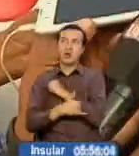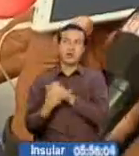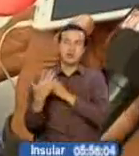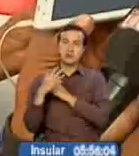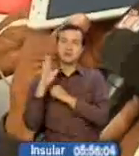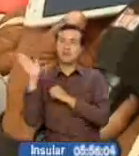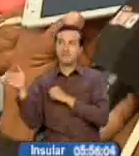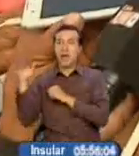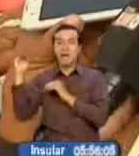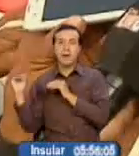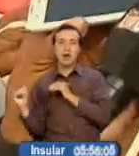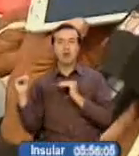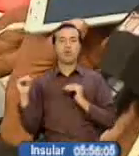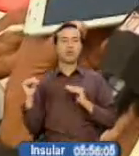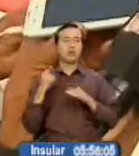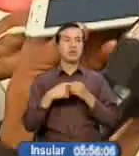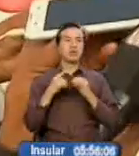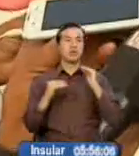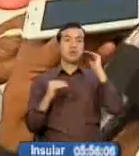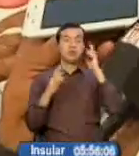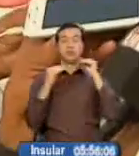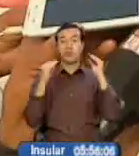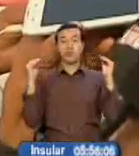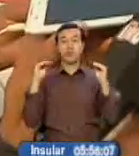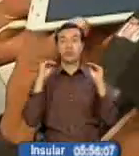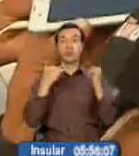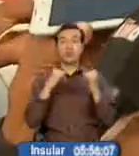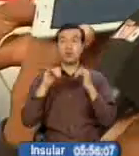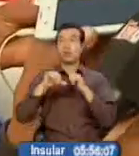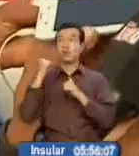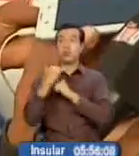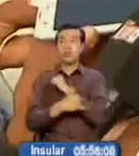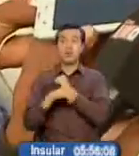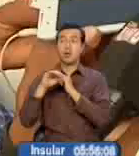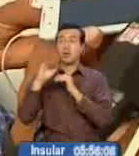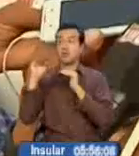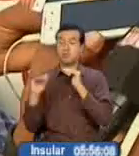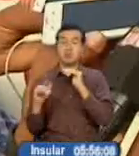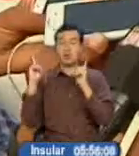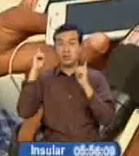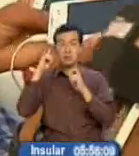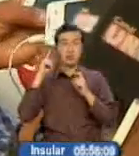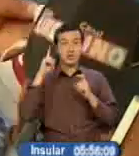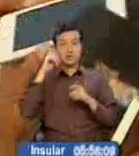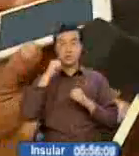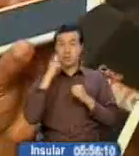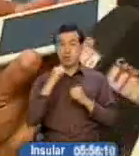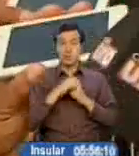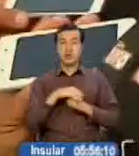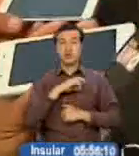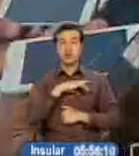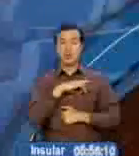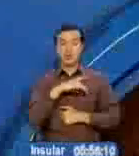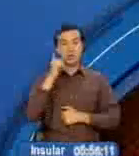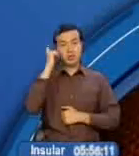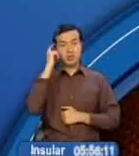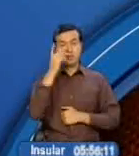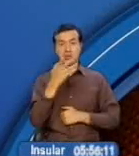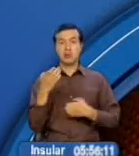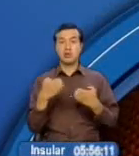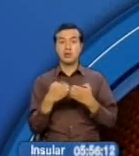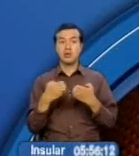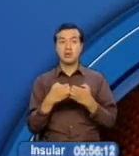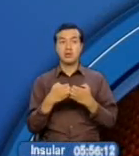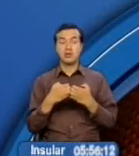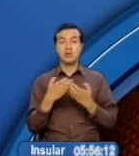que la mayoría de jugadores ahora mismo estamos fuera y no nos cuesta como a todos. ¿Sobre Chile qué idea tiene de este equipo del